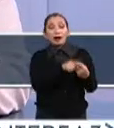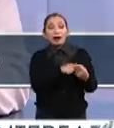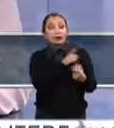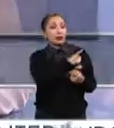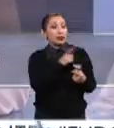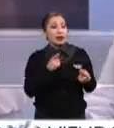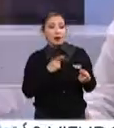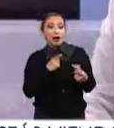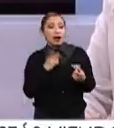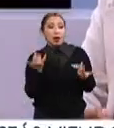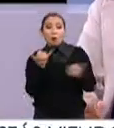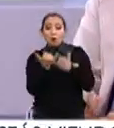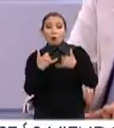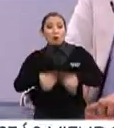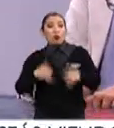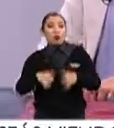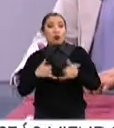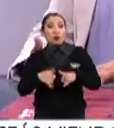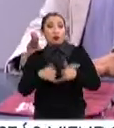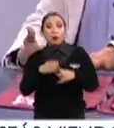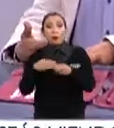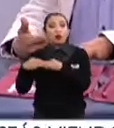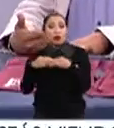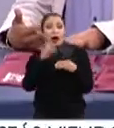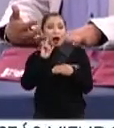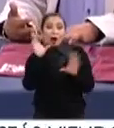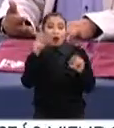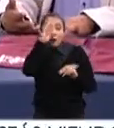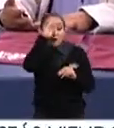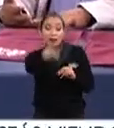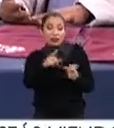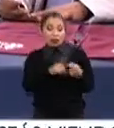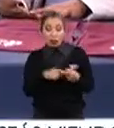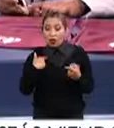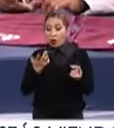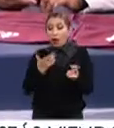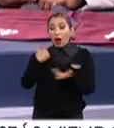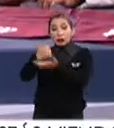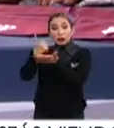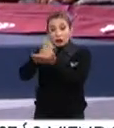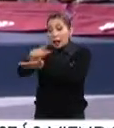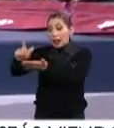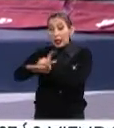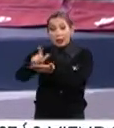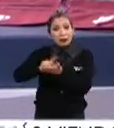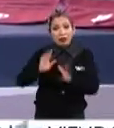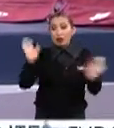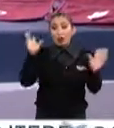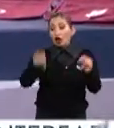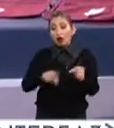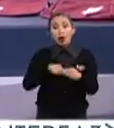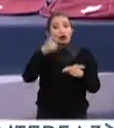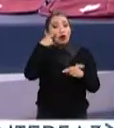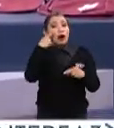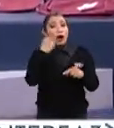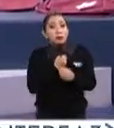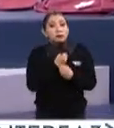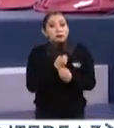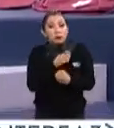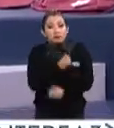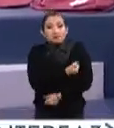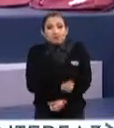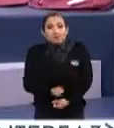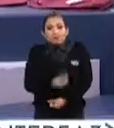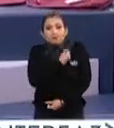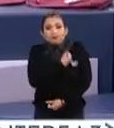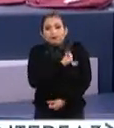pues no tenemos que jugar con muñecas, que no tenemos que participar en actividades del hogar, que no tenemos que llorar ni expresar emociones.